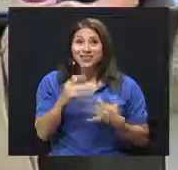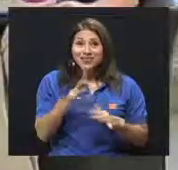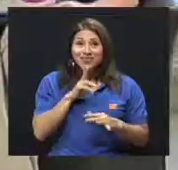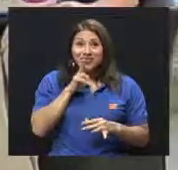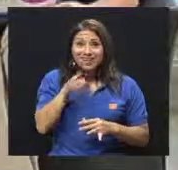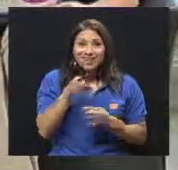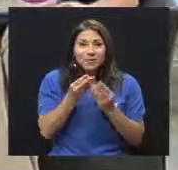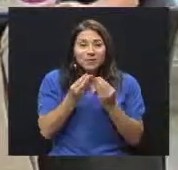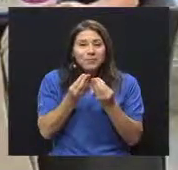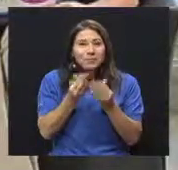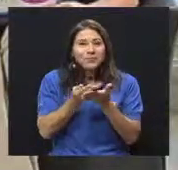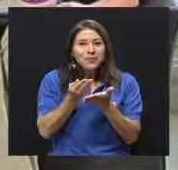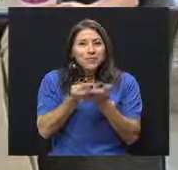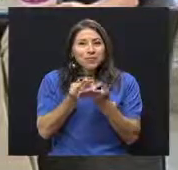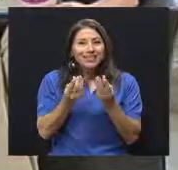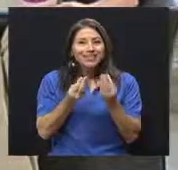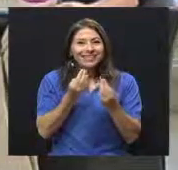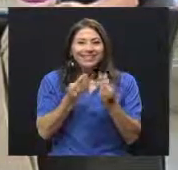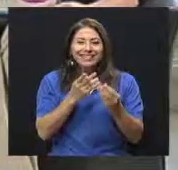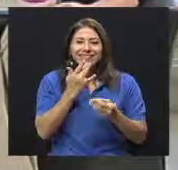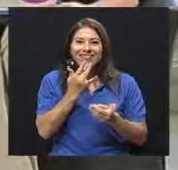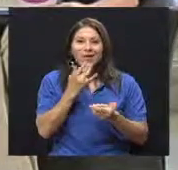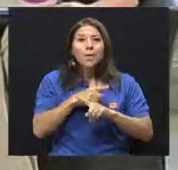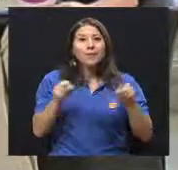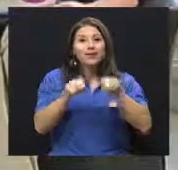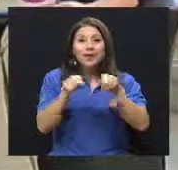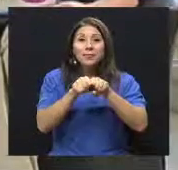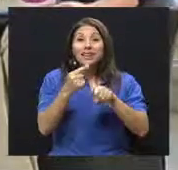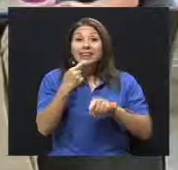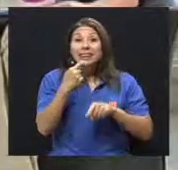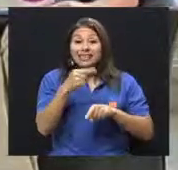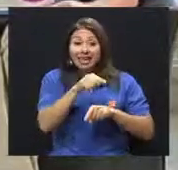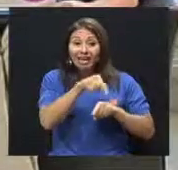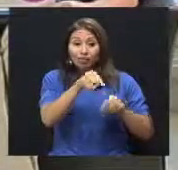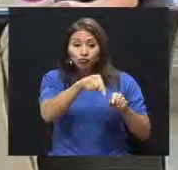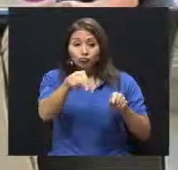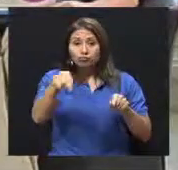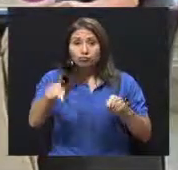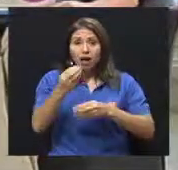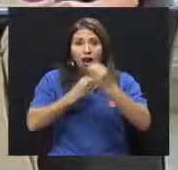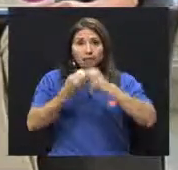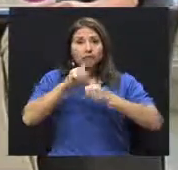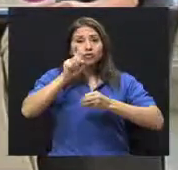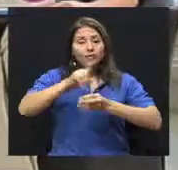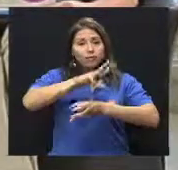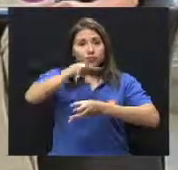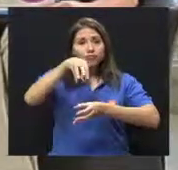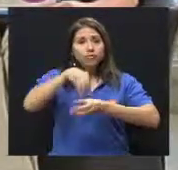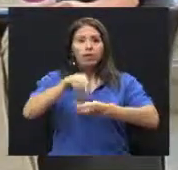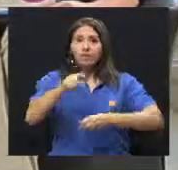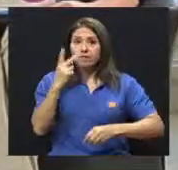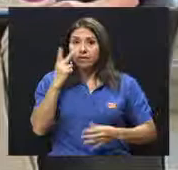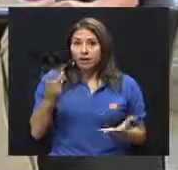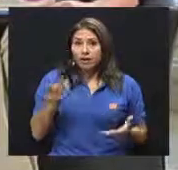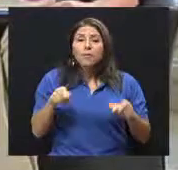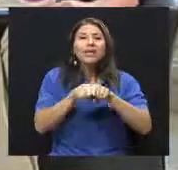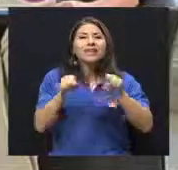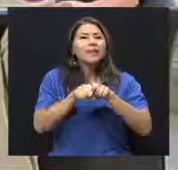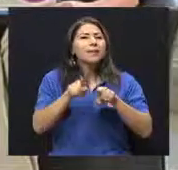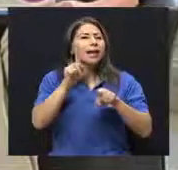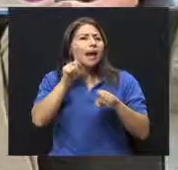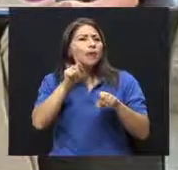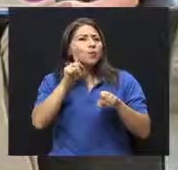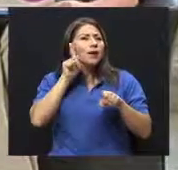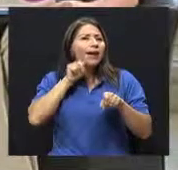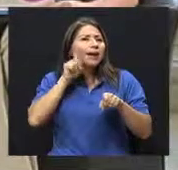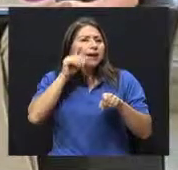mucha agüita, sabe rico. Pero es que dicen también que esos alimentos hay que incorporarlos, hay que ver, porque se ha dicho también, hay un